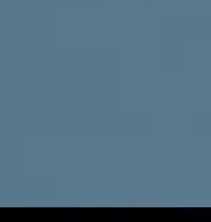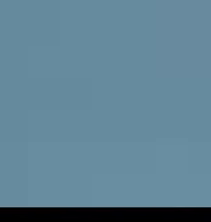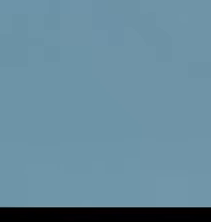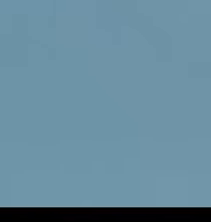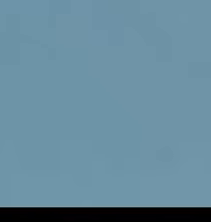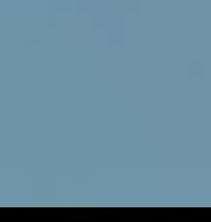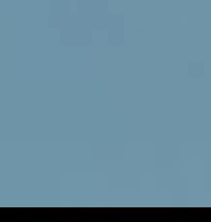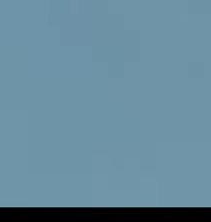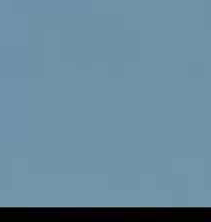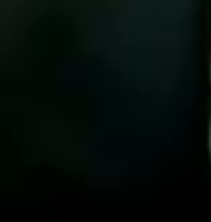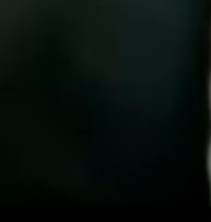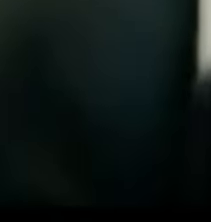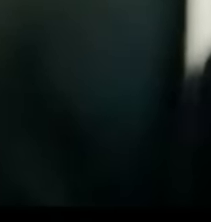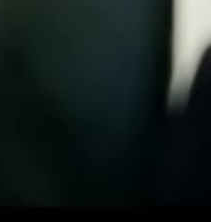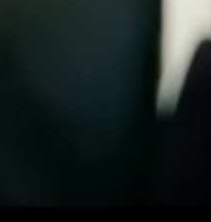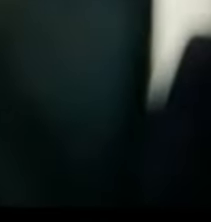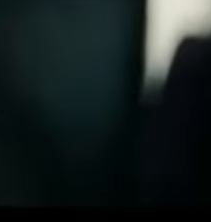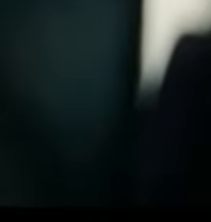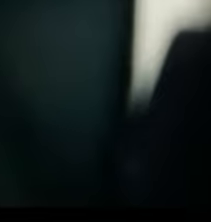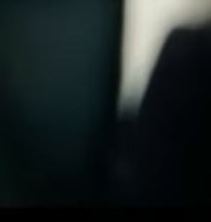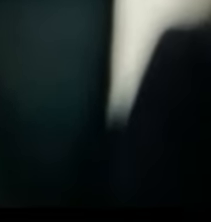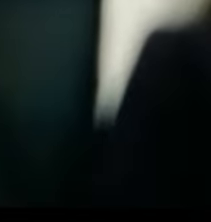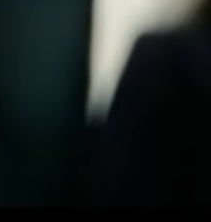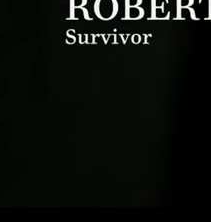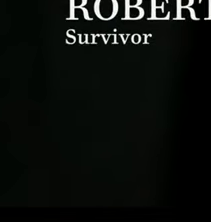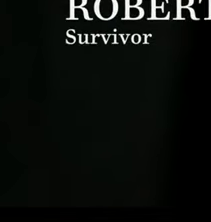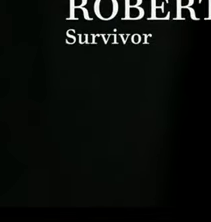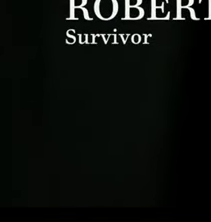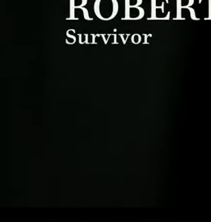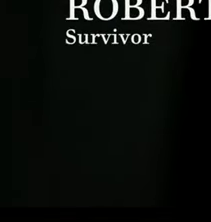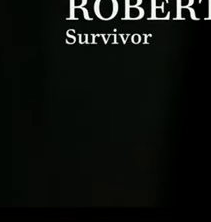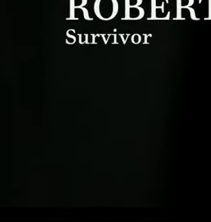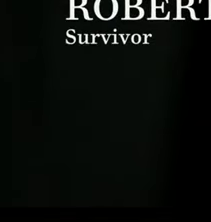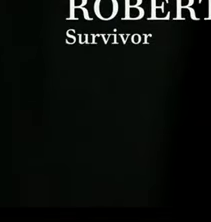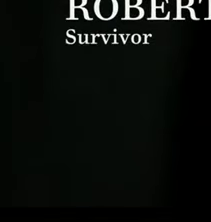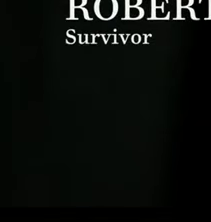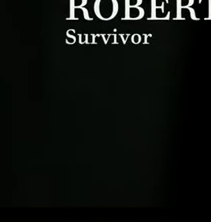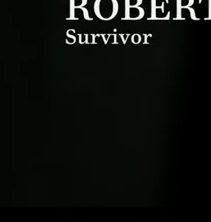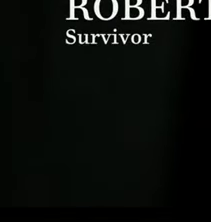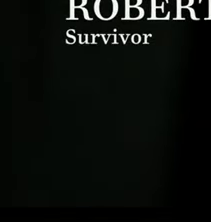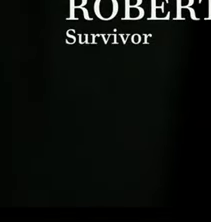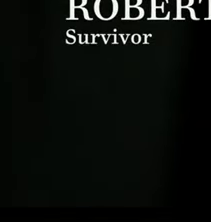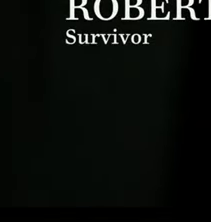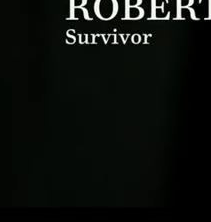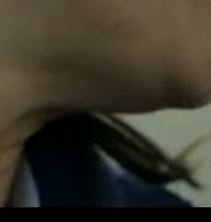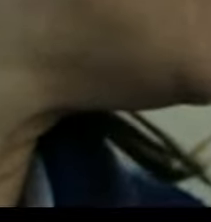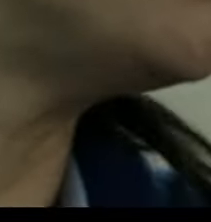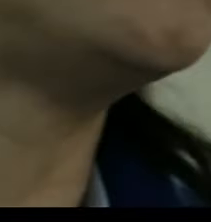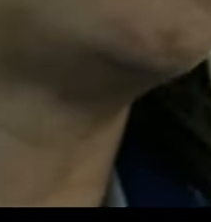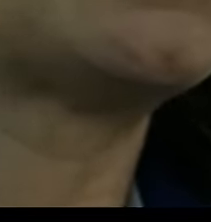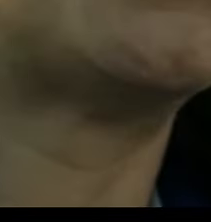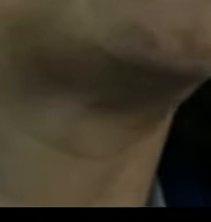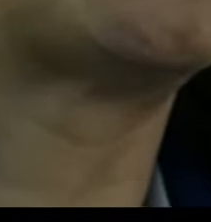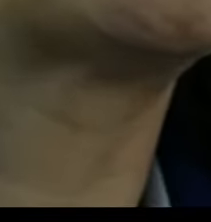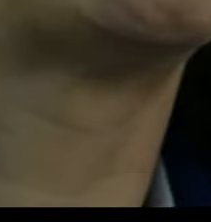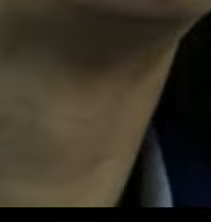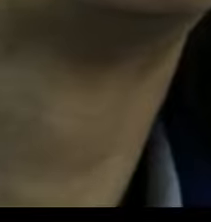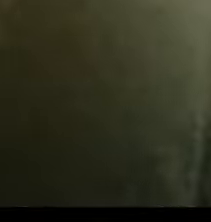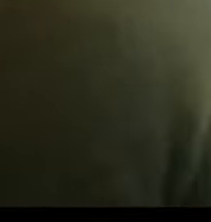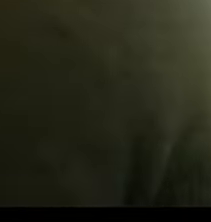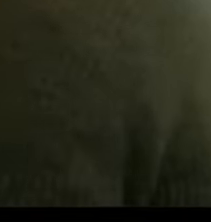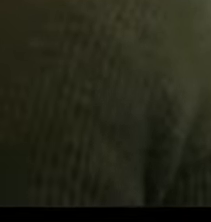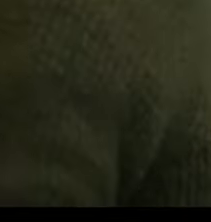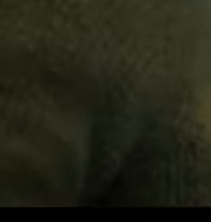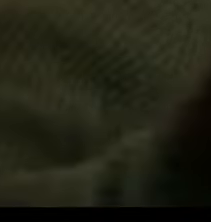puede vivir el ser humano. La película es como vuelta a la vida por un ratito de los que ya no están. Yo